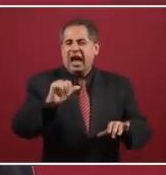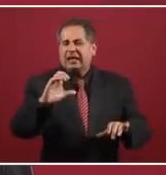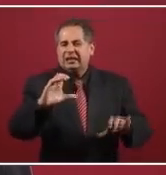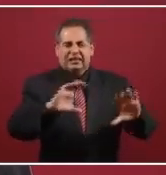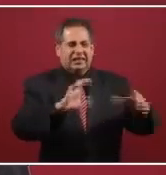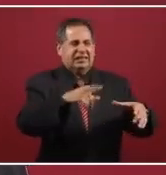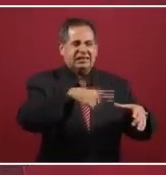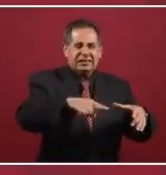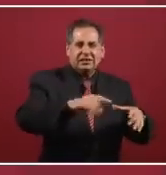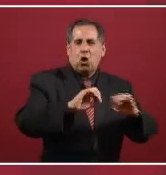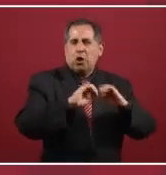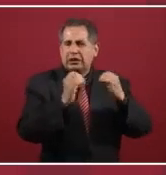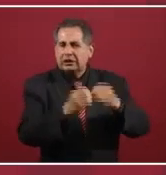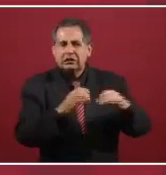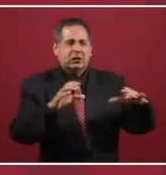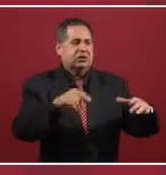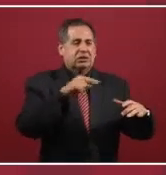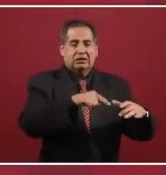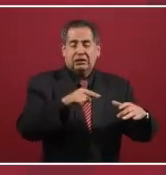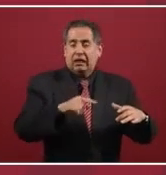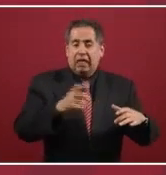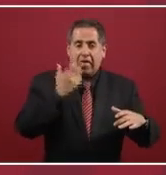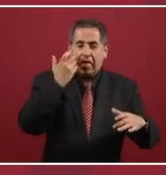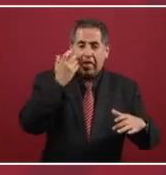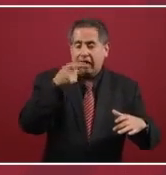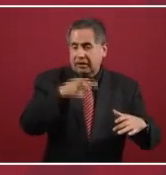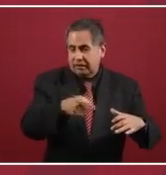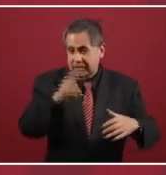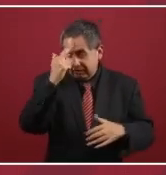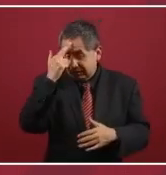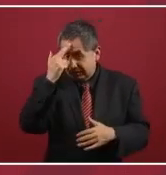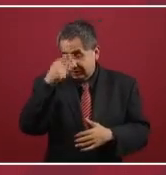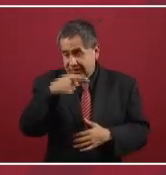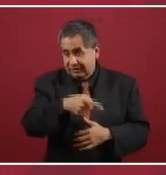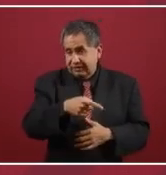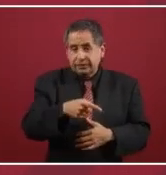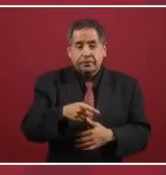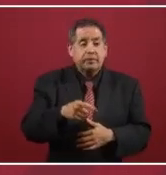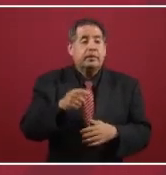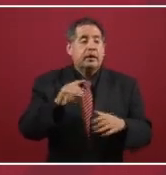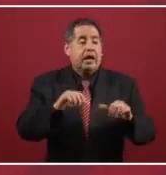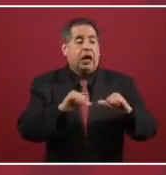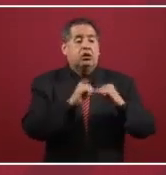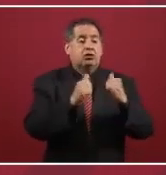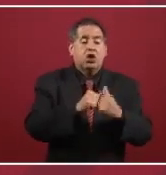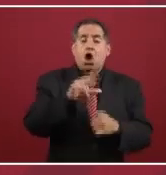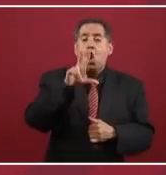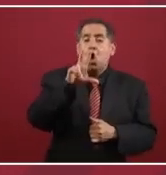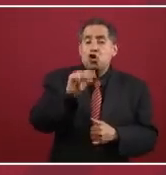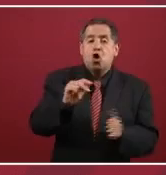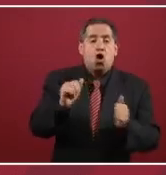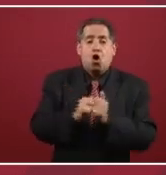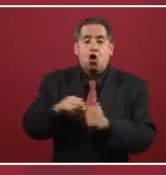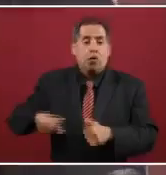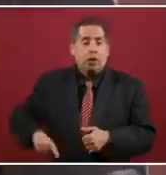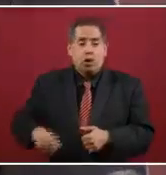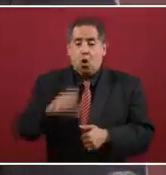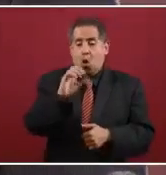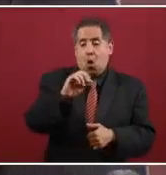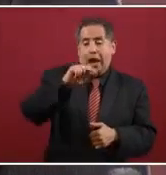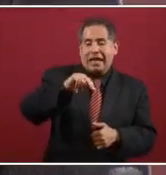organizaciones sociales, bueno, las llamadas organizaciones no gubernamentales,